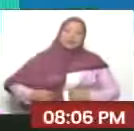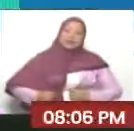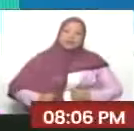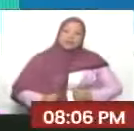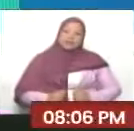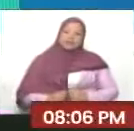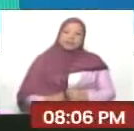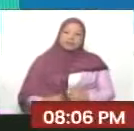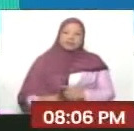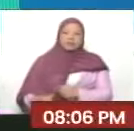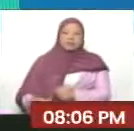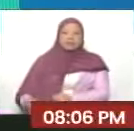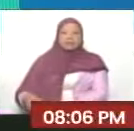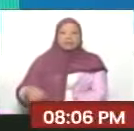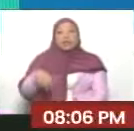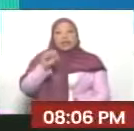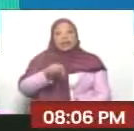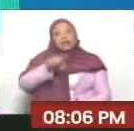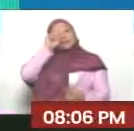Así tiene que ser el camino.